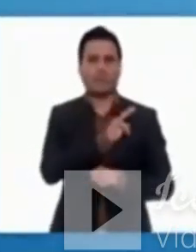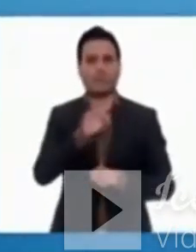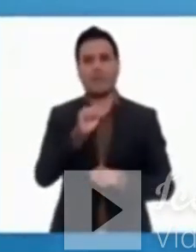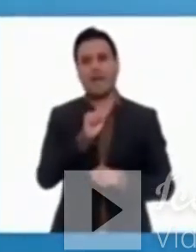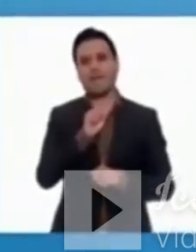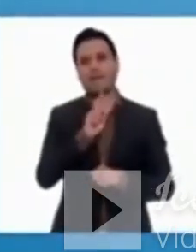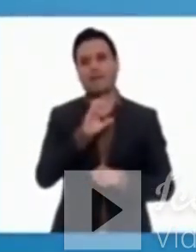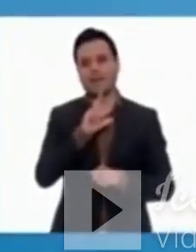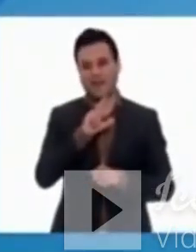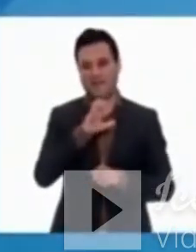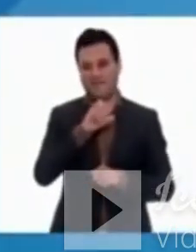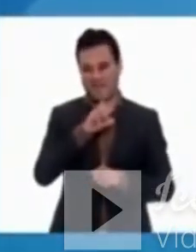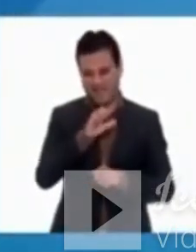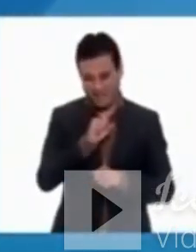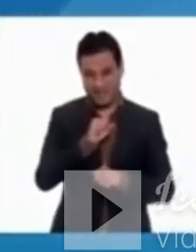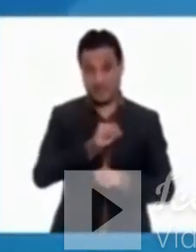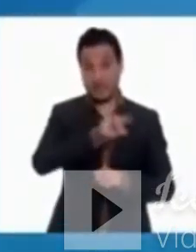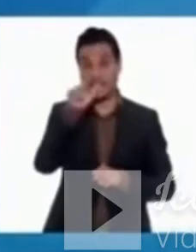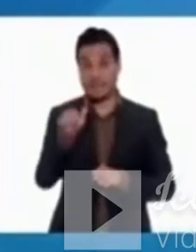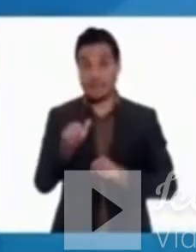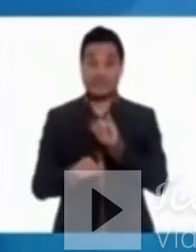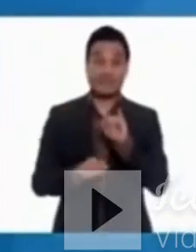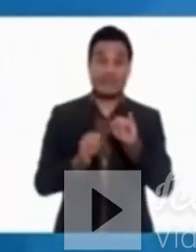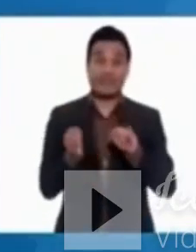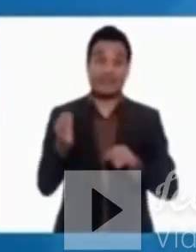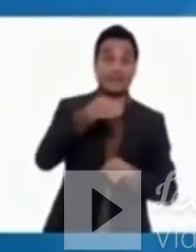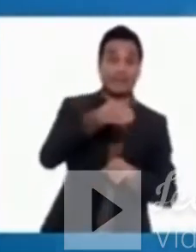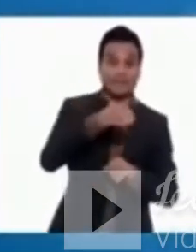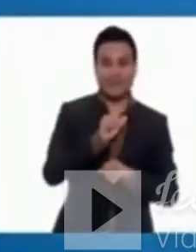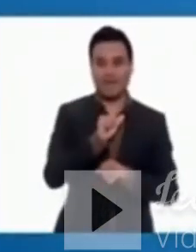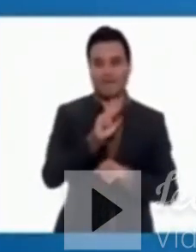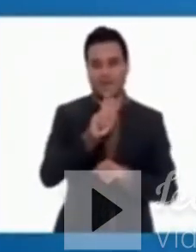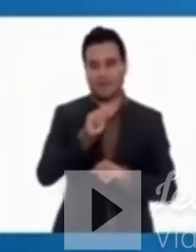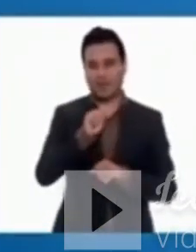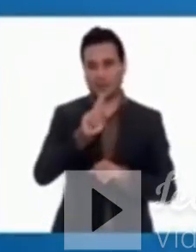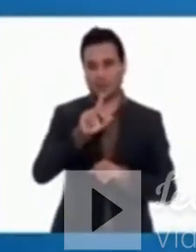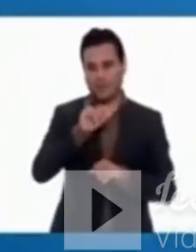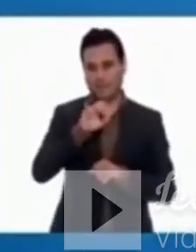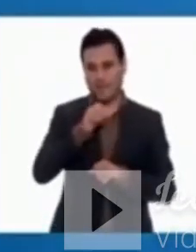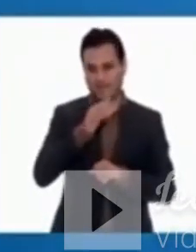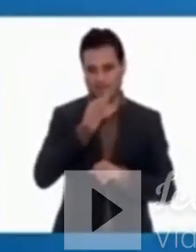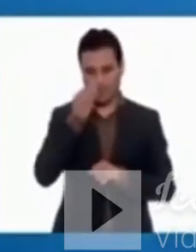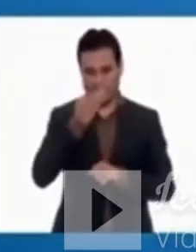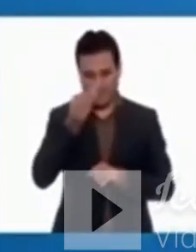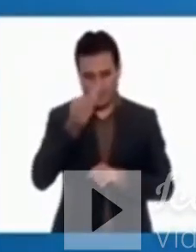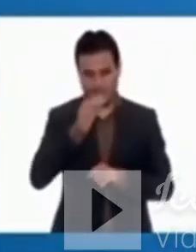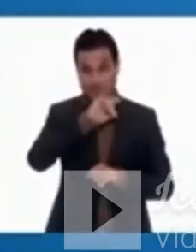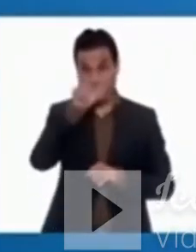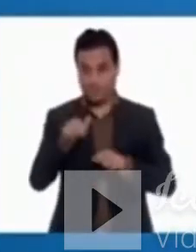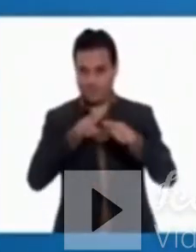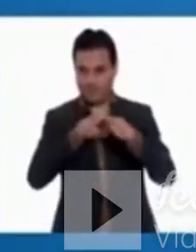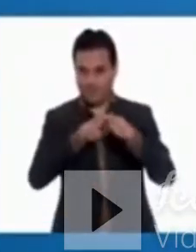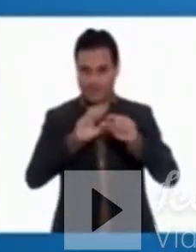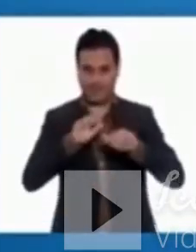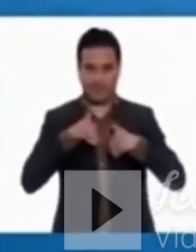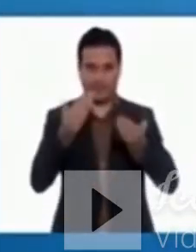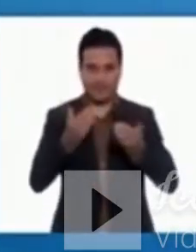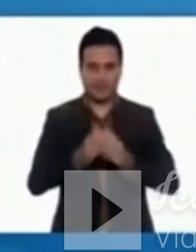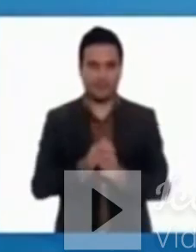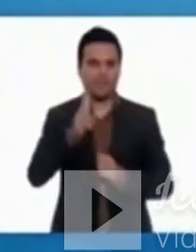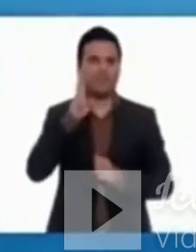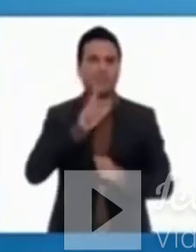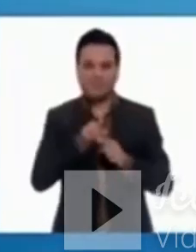Claveles, damos vuelta a la izquierda para bajar por avenida Tulipanes y así llegaremos al parque. Ahora a